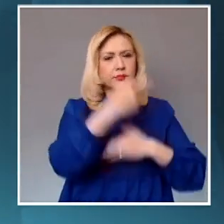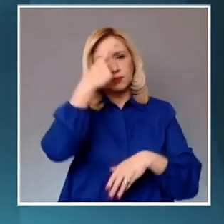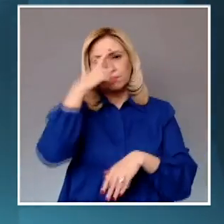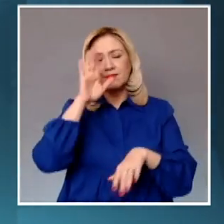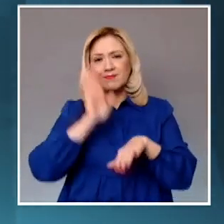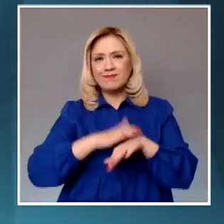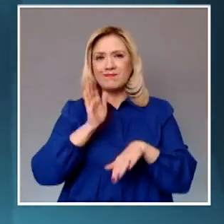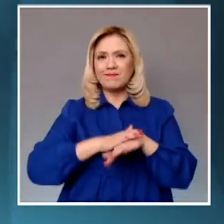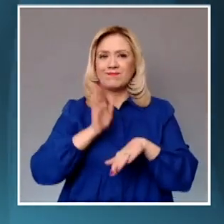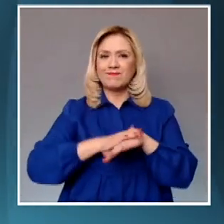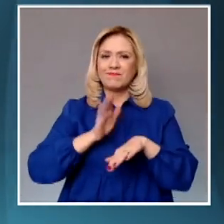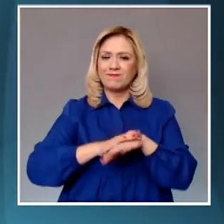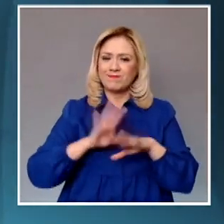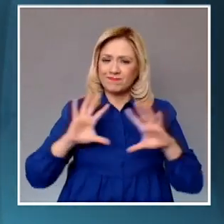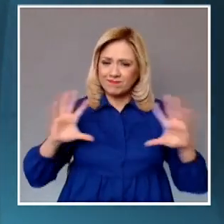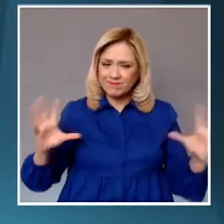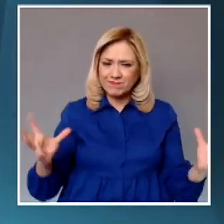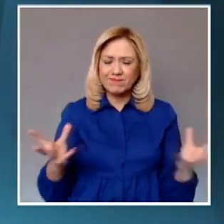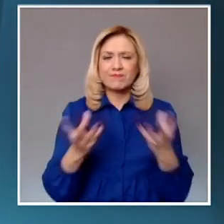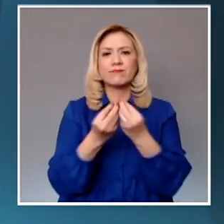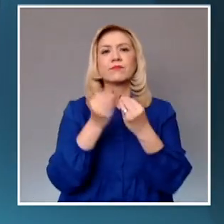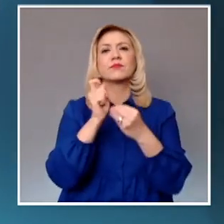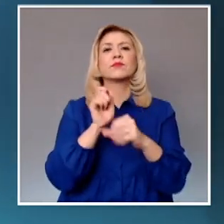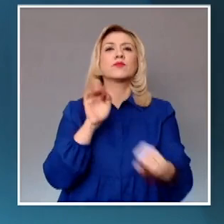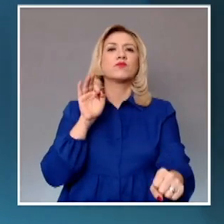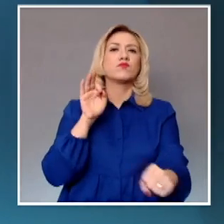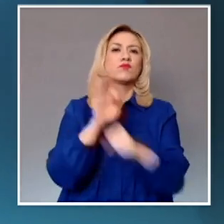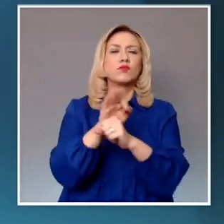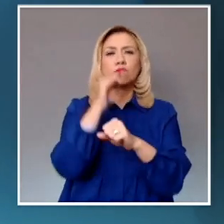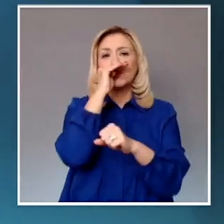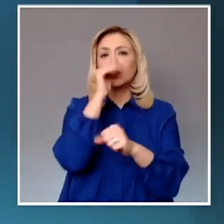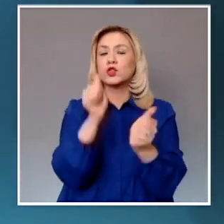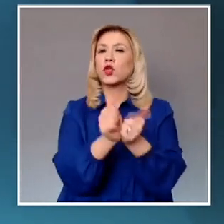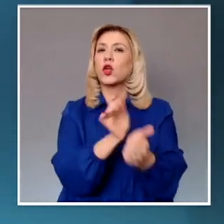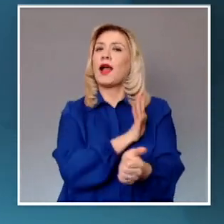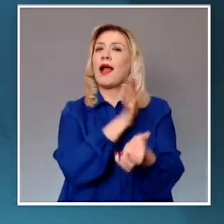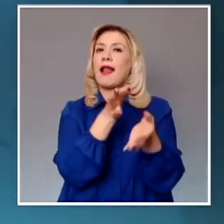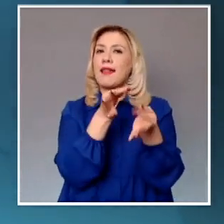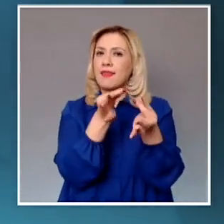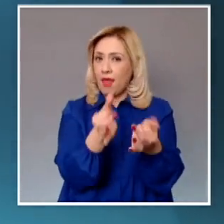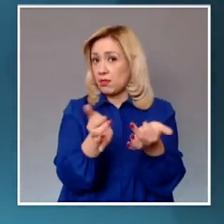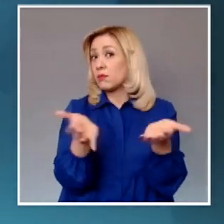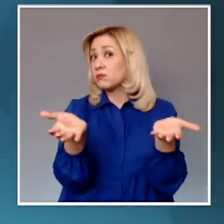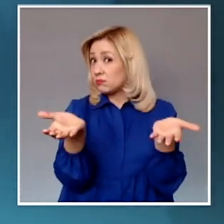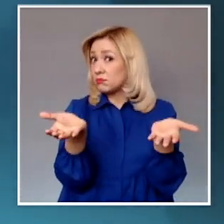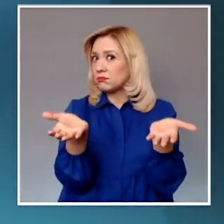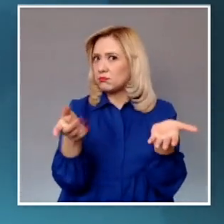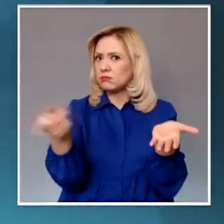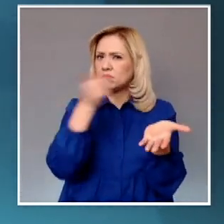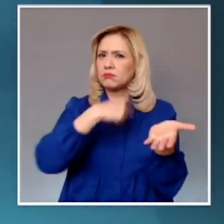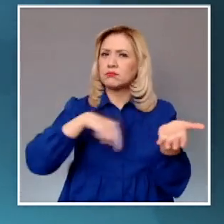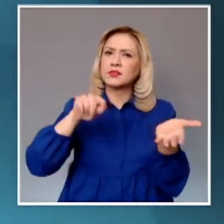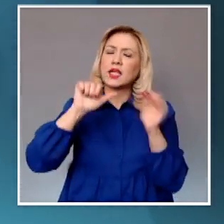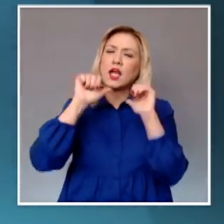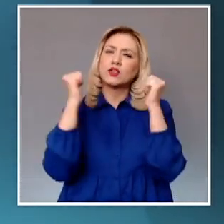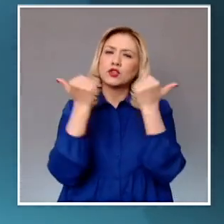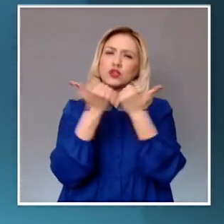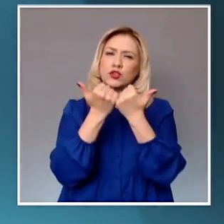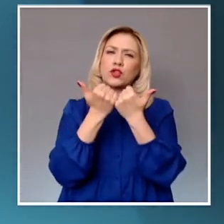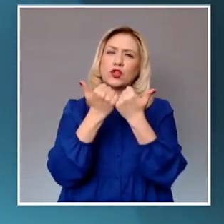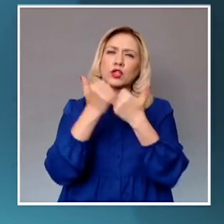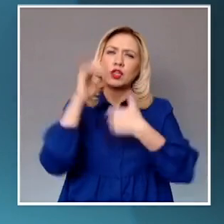que el servicio de defensa pública sea de calidad. Señaló que como integrantes de la Asociación Interamericana de Defensorías